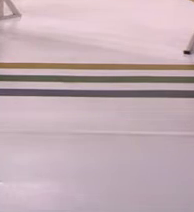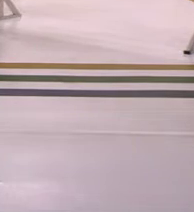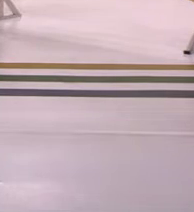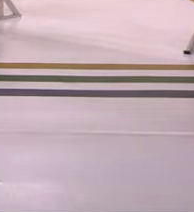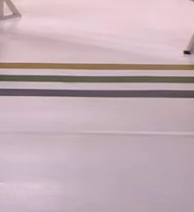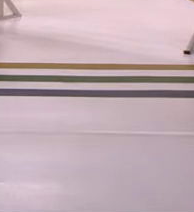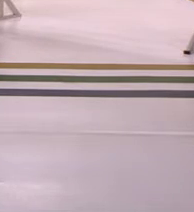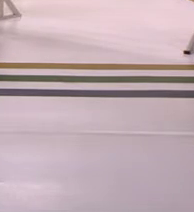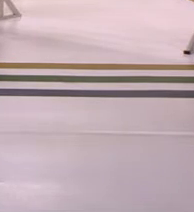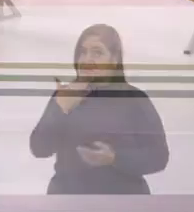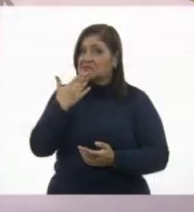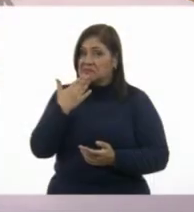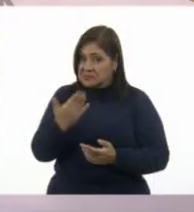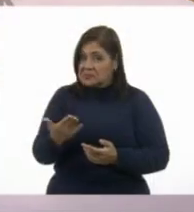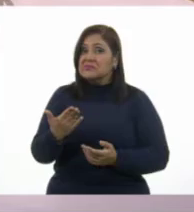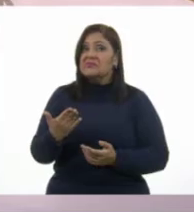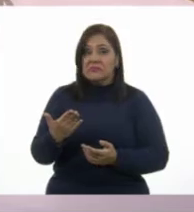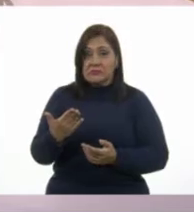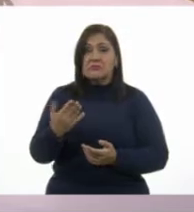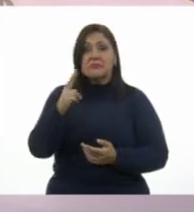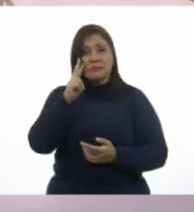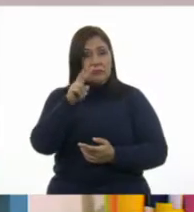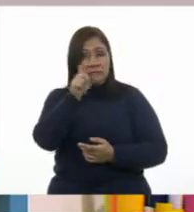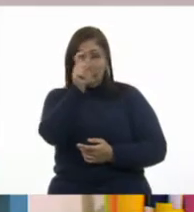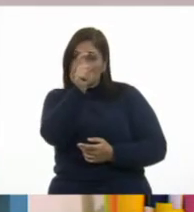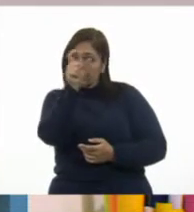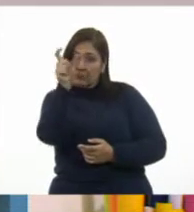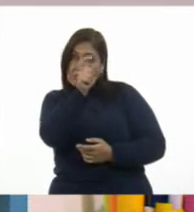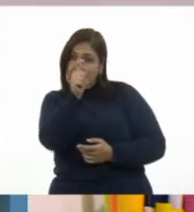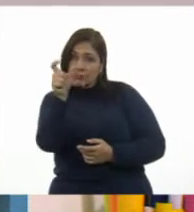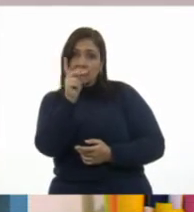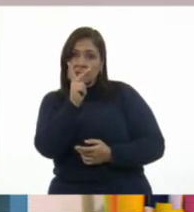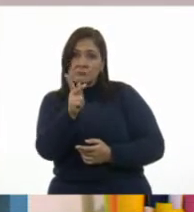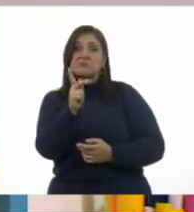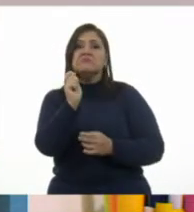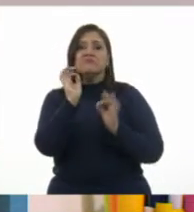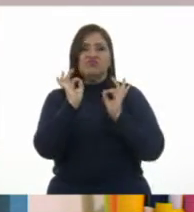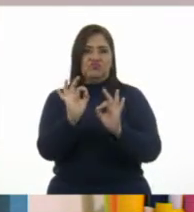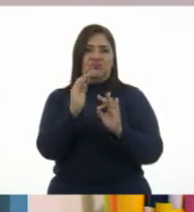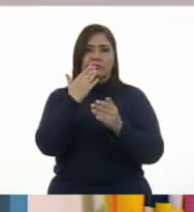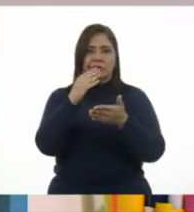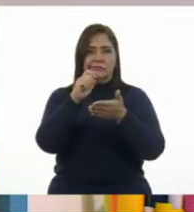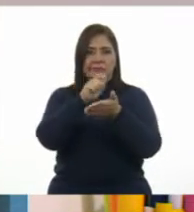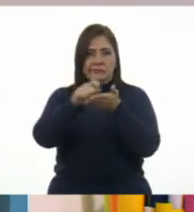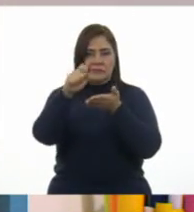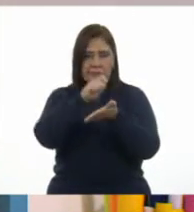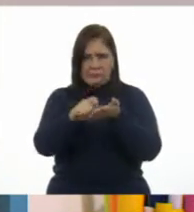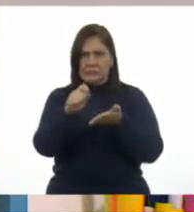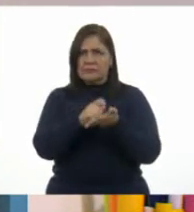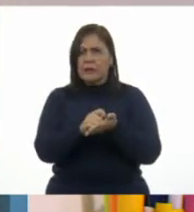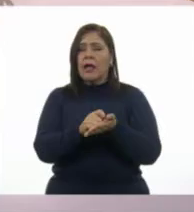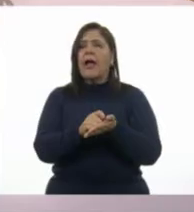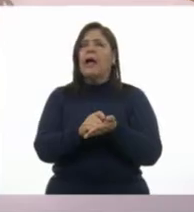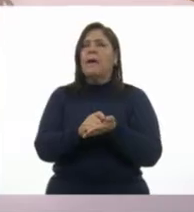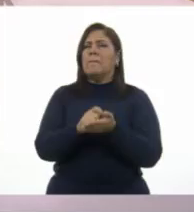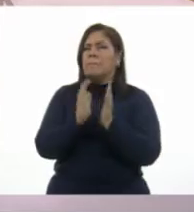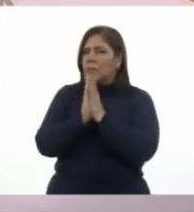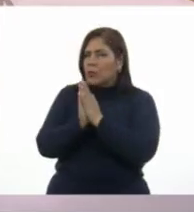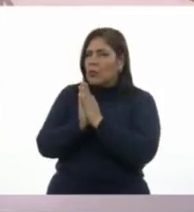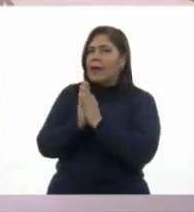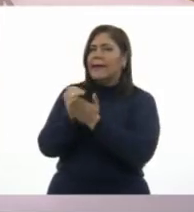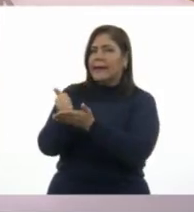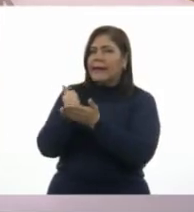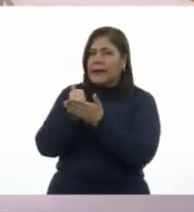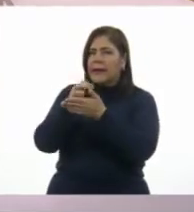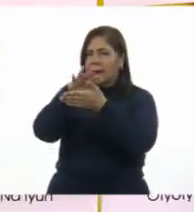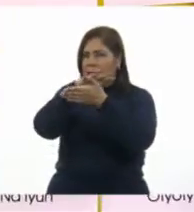Muy bien. Veo que en las demás palabras están escritas perfectamente. Ahora, ¿me ayudas a leer en español?